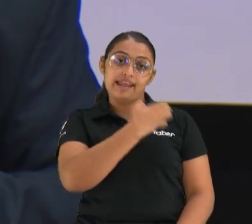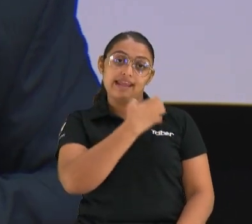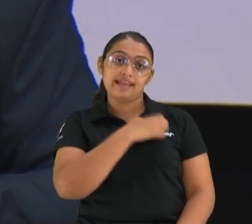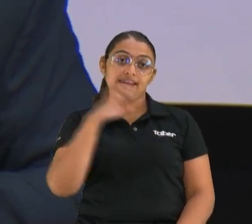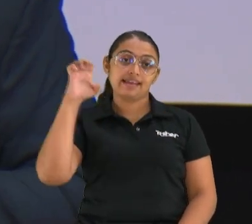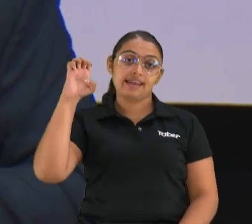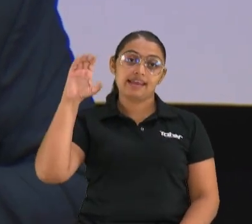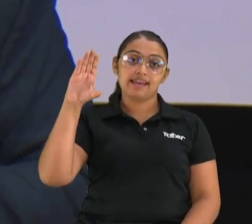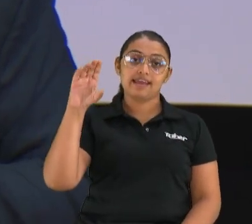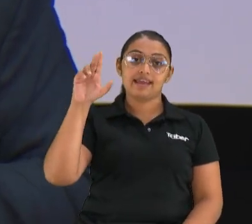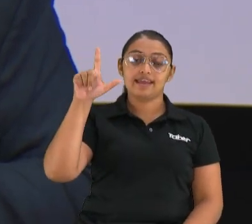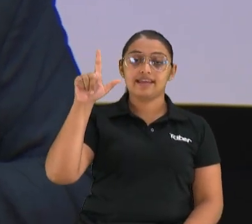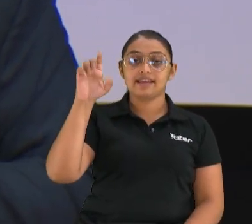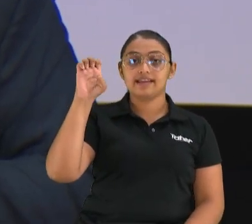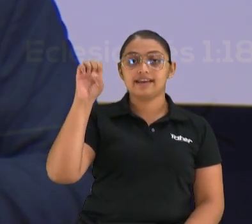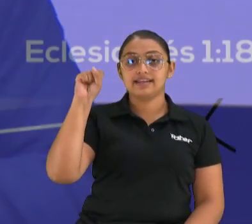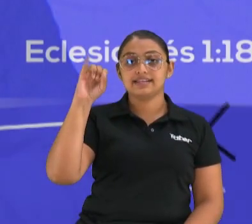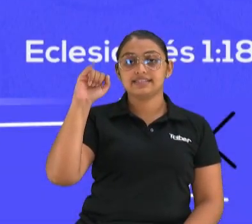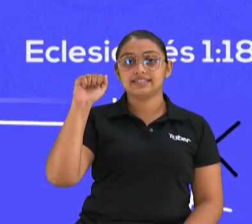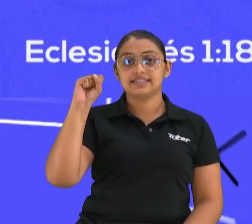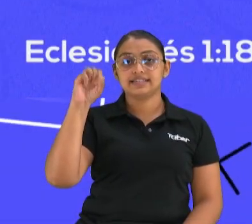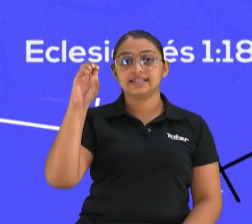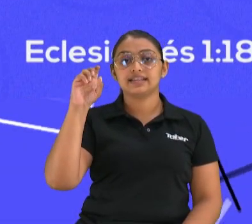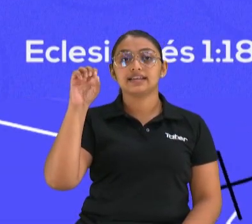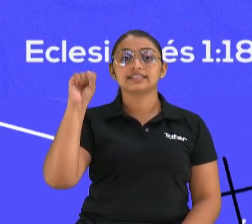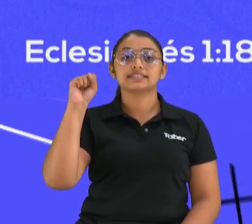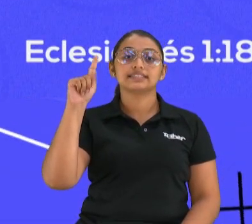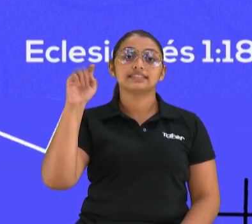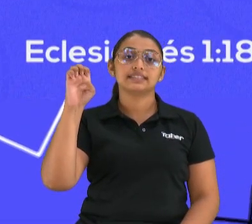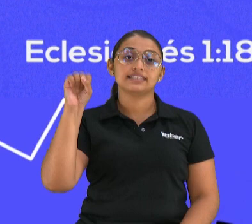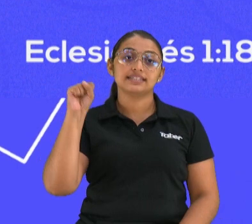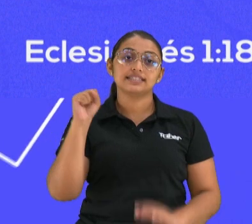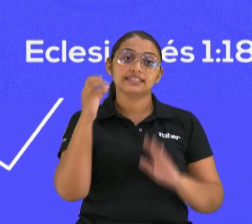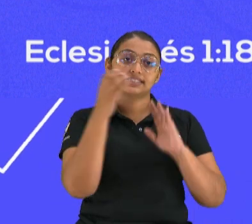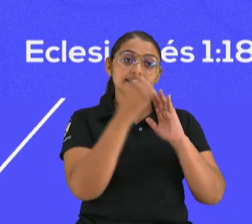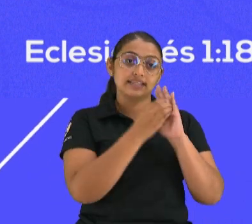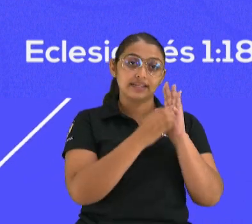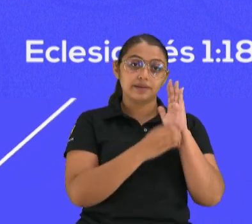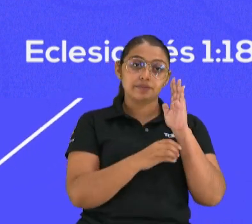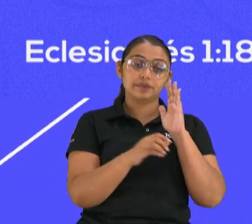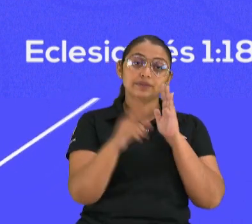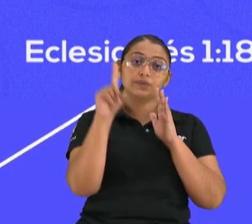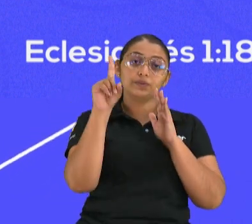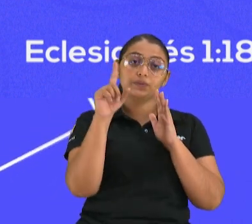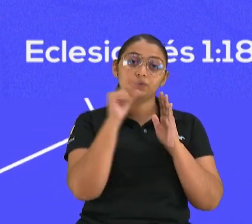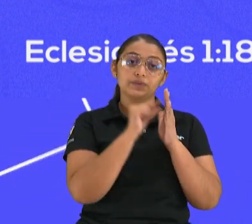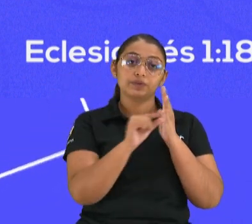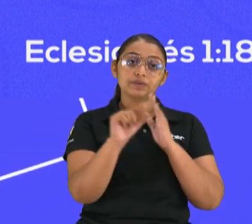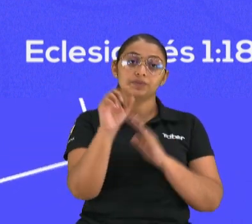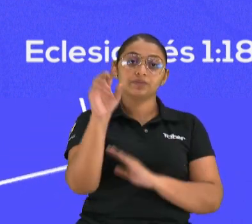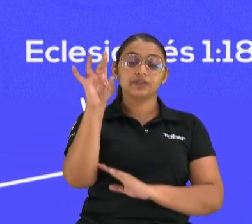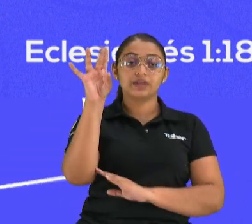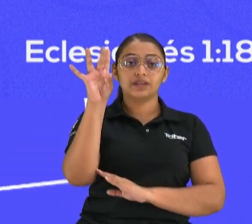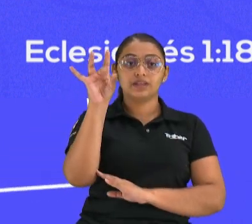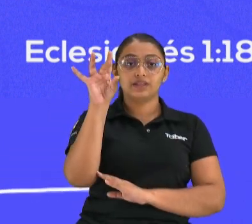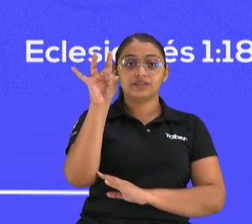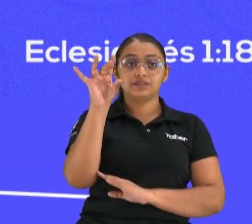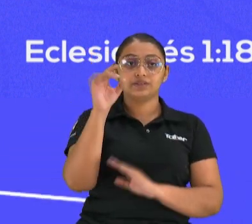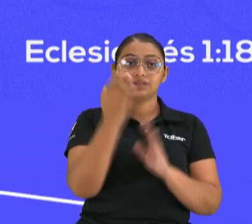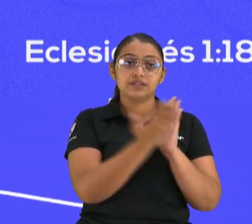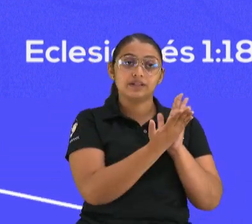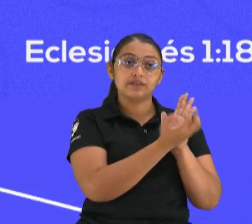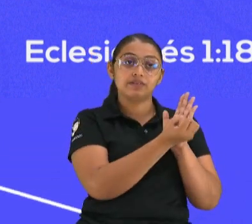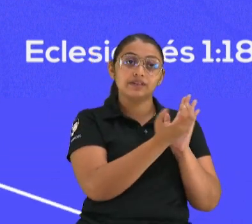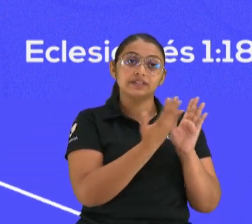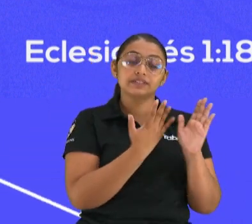18 nos dice porque en la mucha sabiduría hay mucha molestia y quien